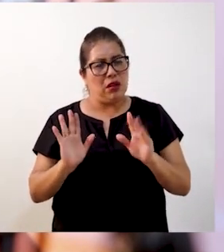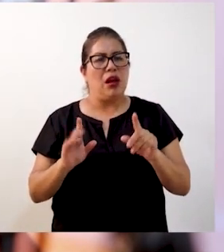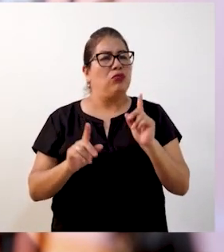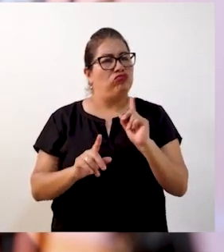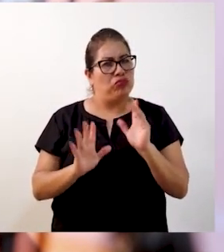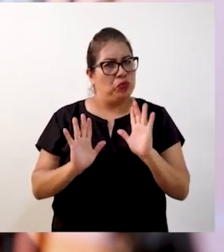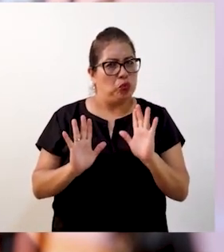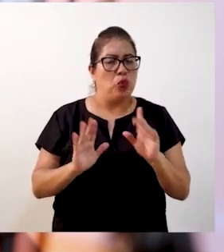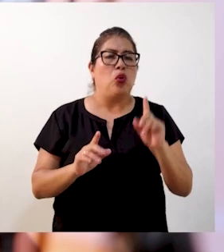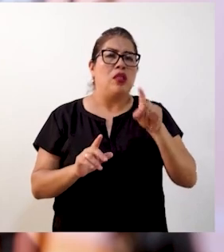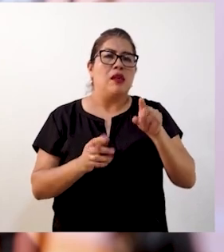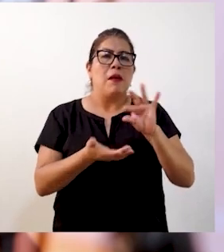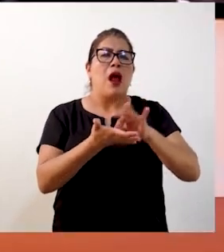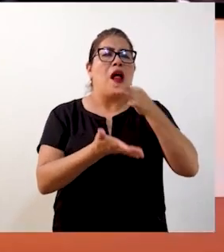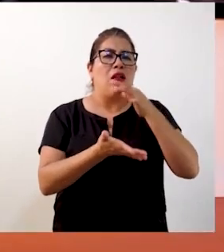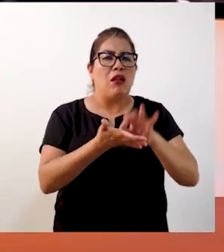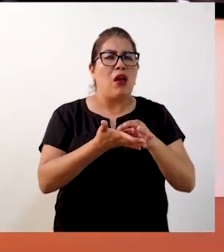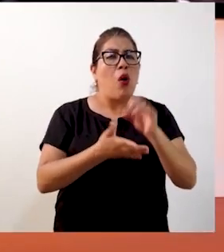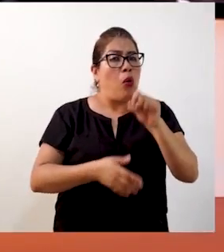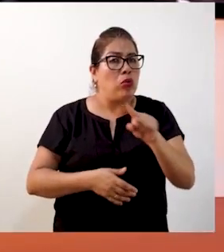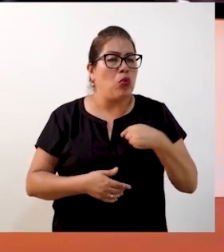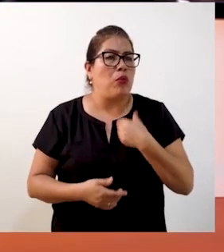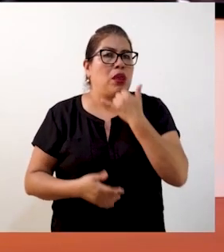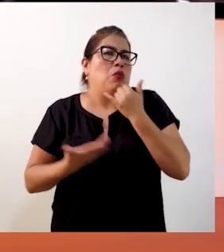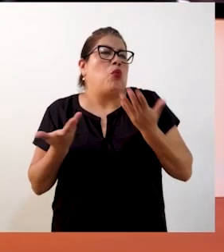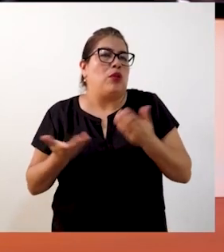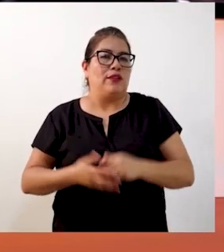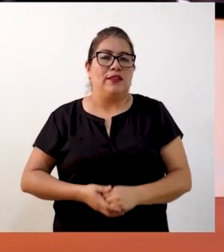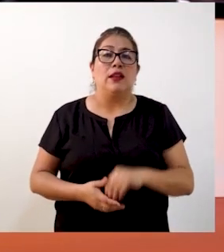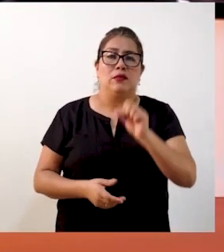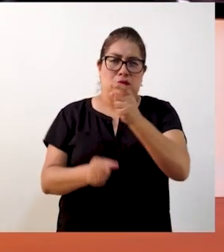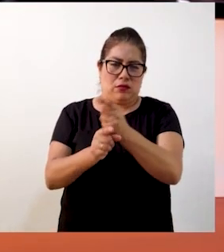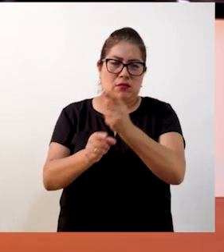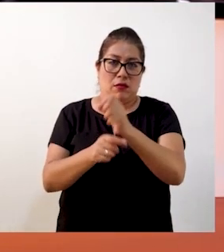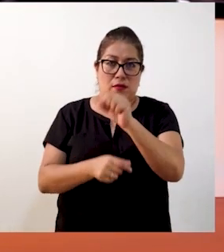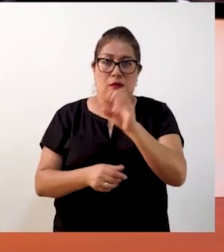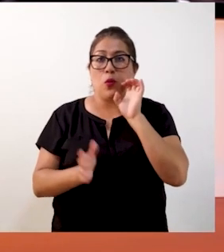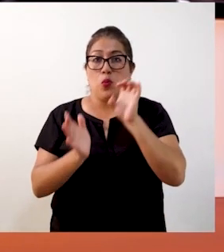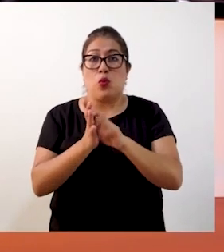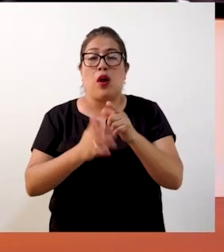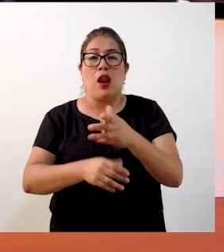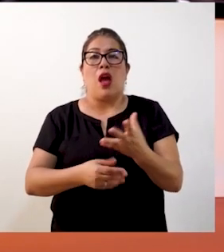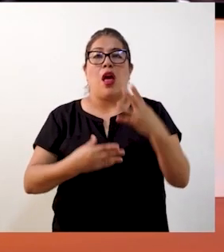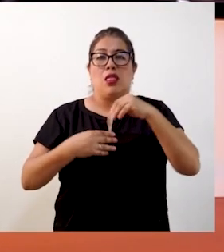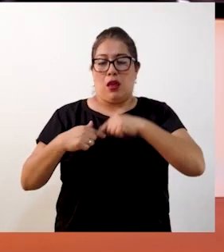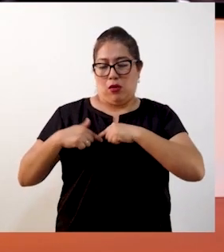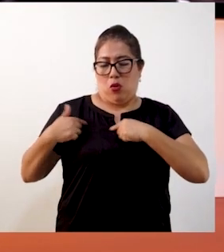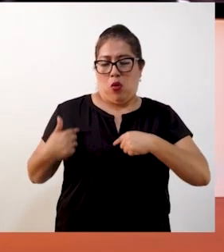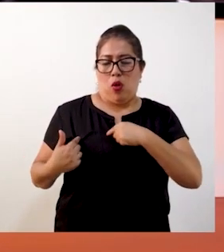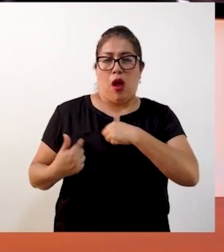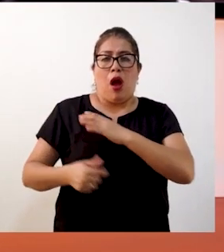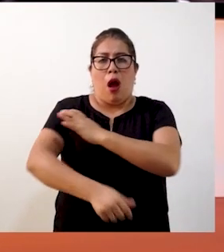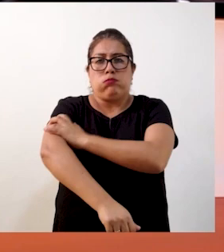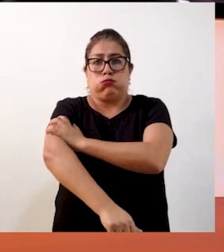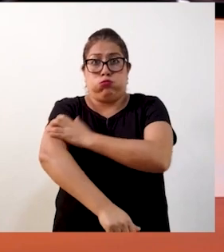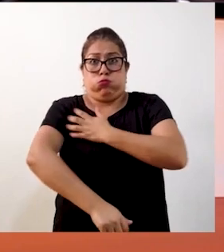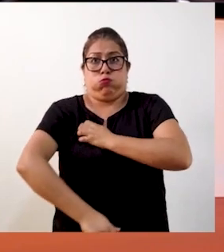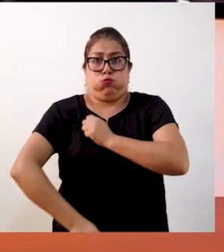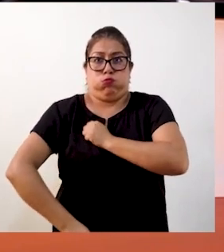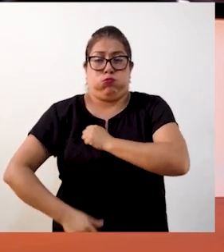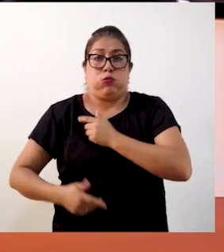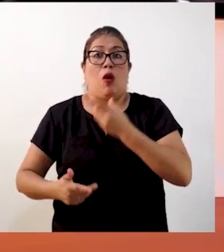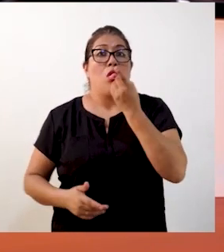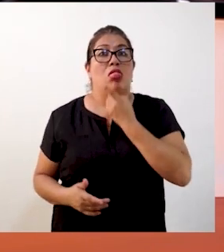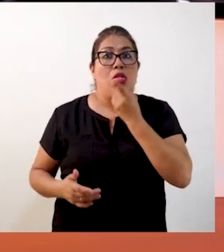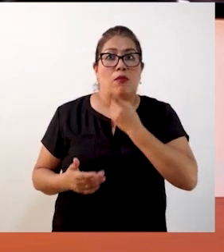una depresión o no, doctor? Exactamente, la depresión, al igual que por ejemplo la hipertensión arterial o la diabetes, son